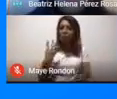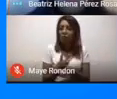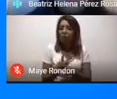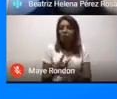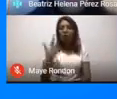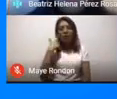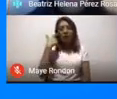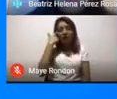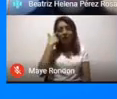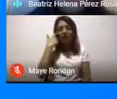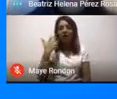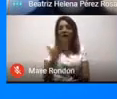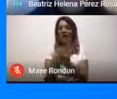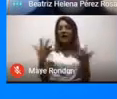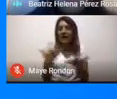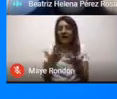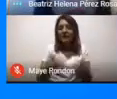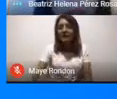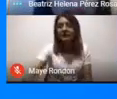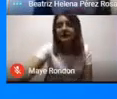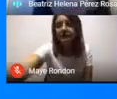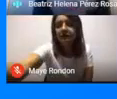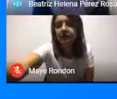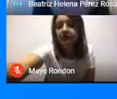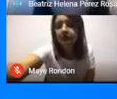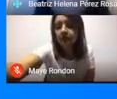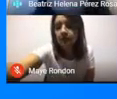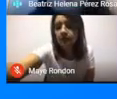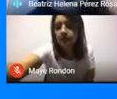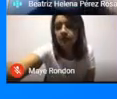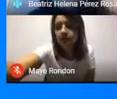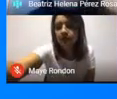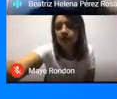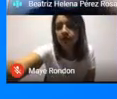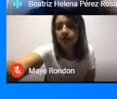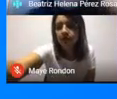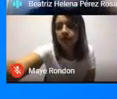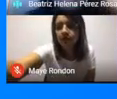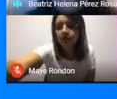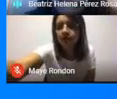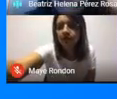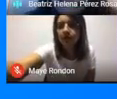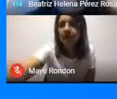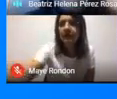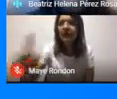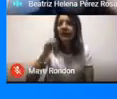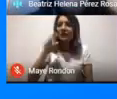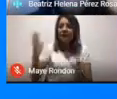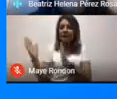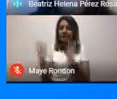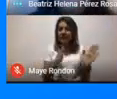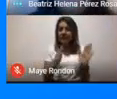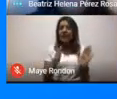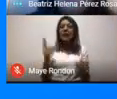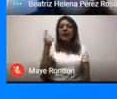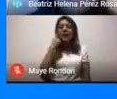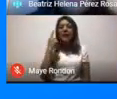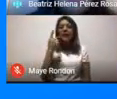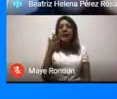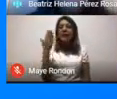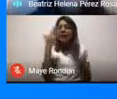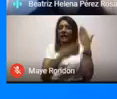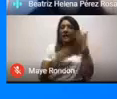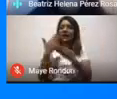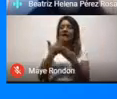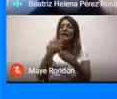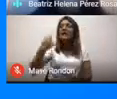puesto a desarrollar como tal. Tenemos, y empezamos a también, y para planificar, empezar a ver ¿qué